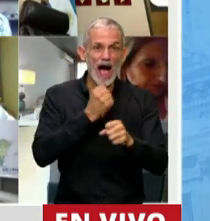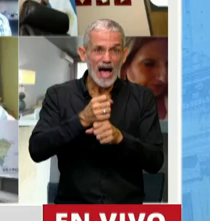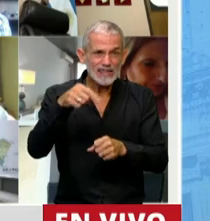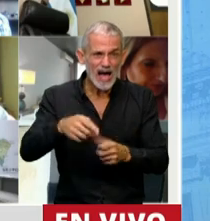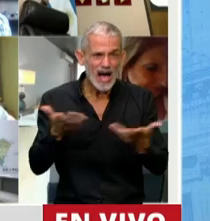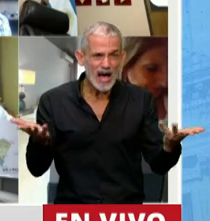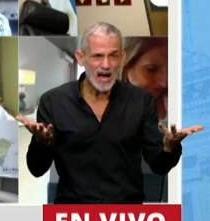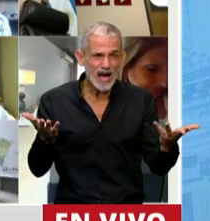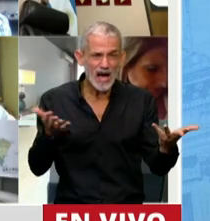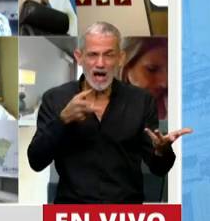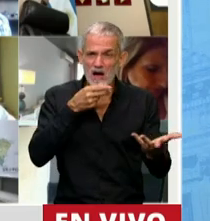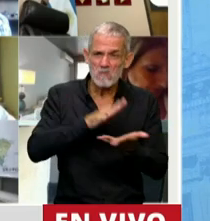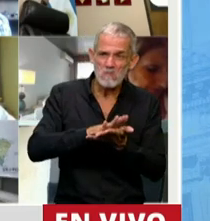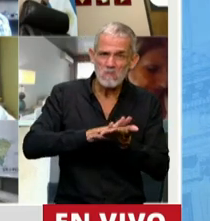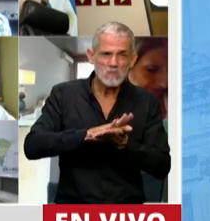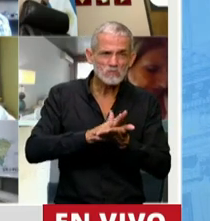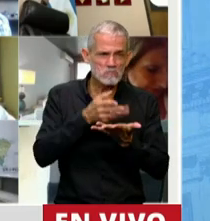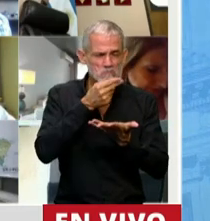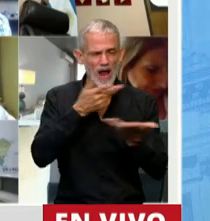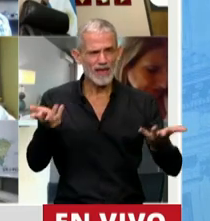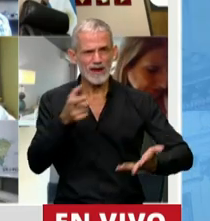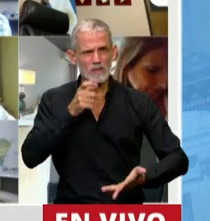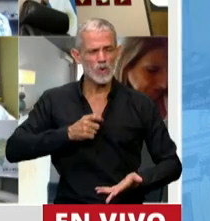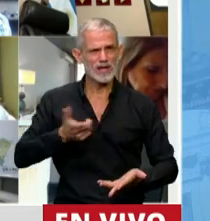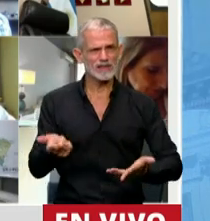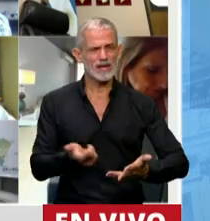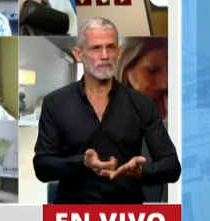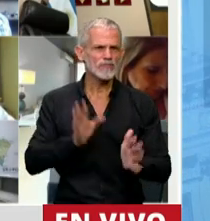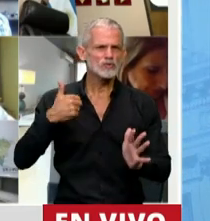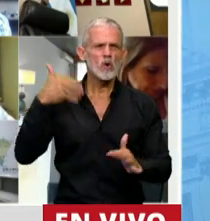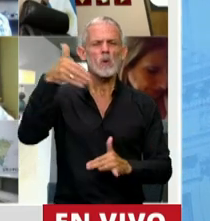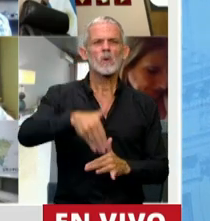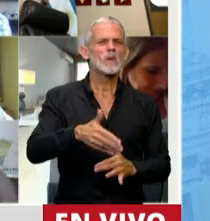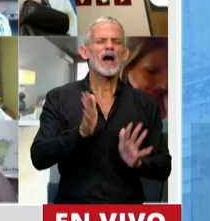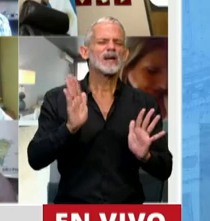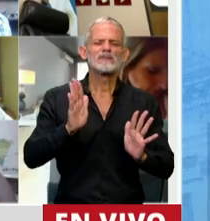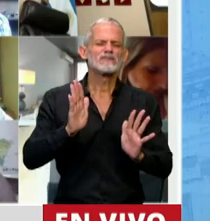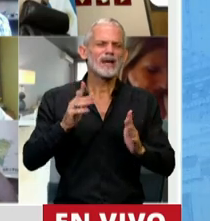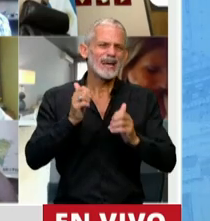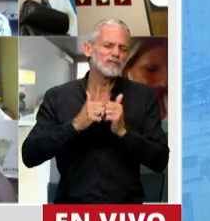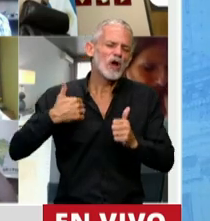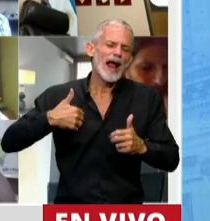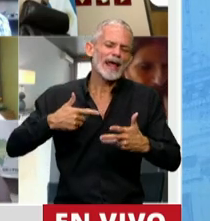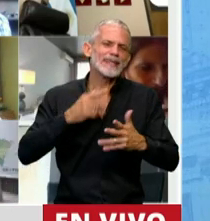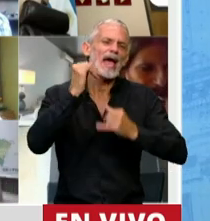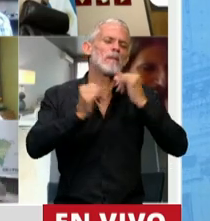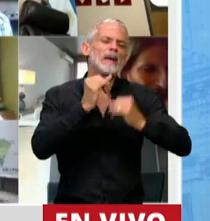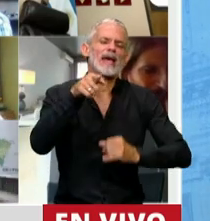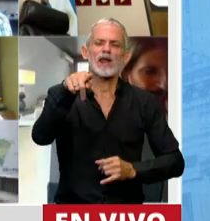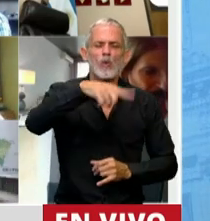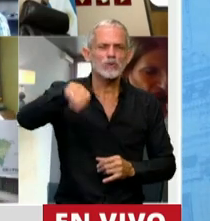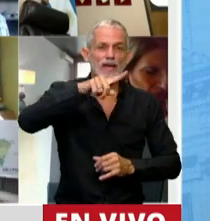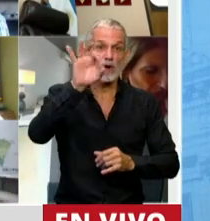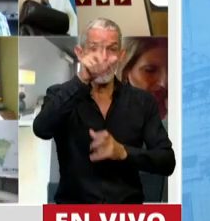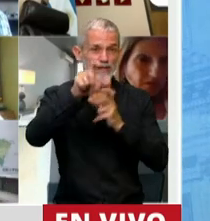hoy ninguna respuesta concreta. Yo no voy a venir a esta altura de la historia del país a explicarle a ustedes ni a